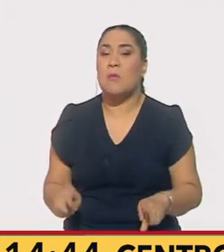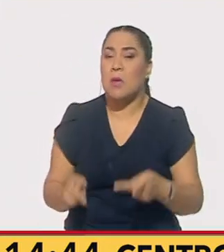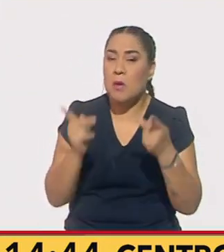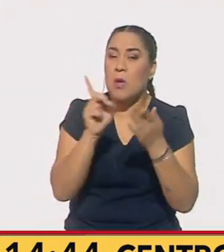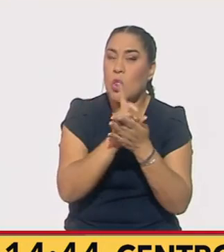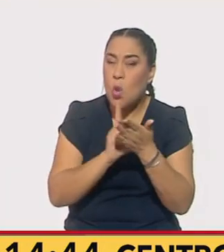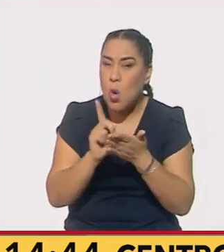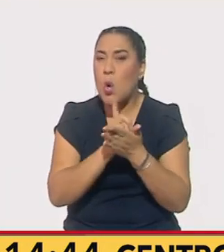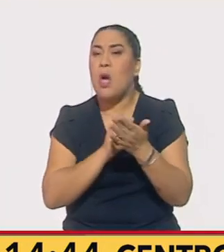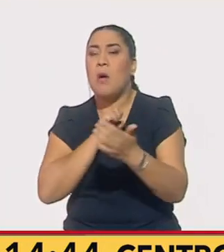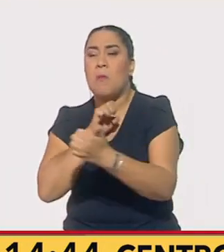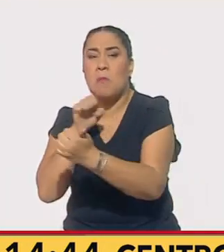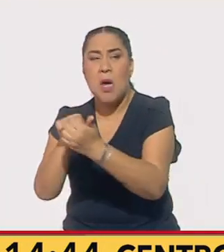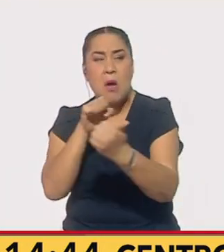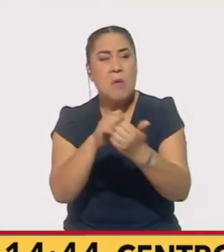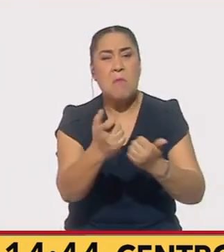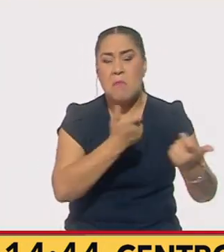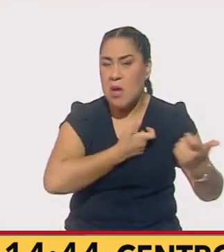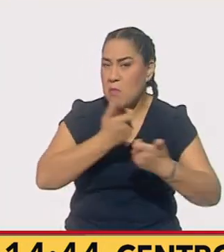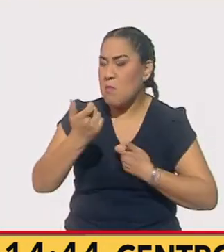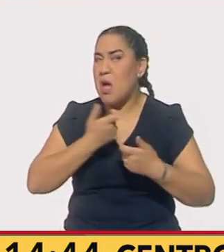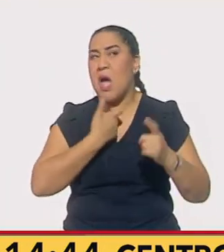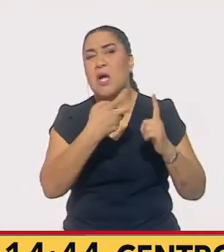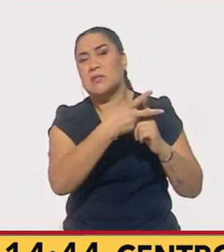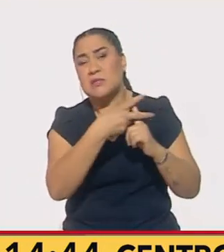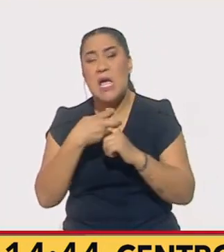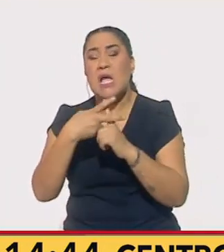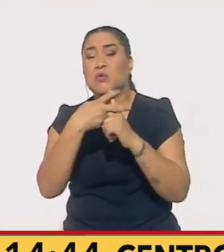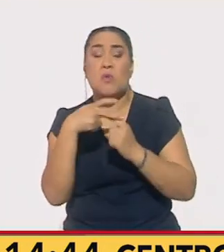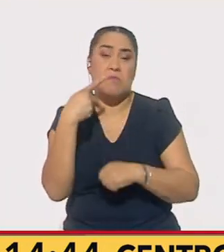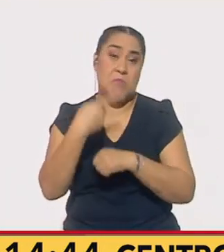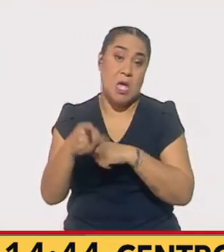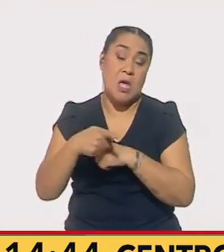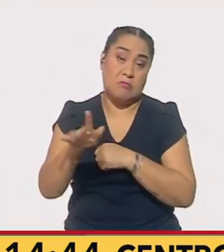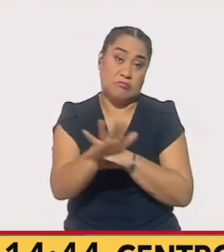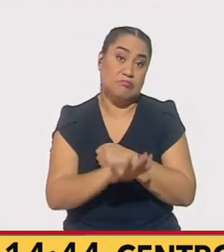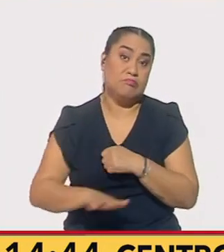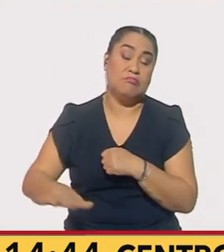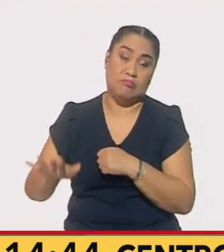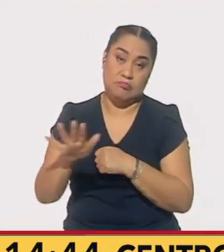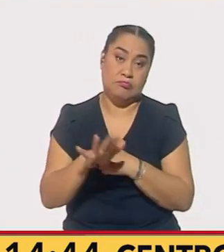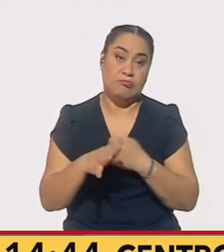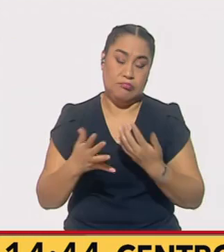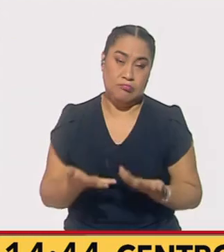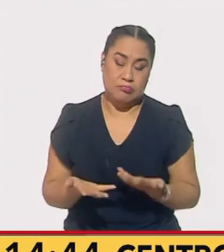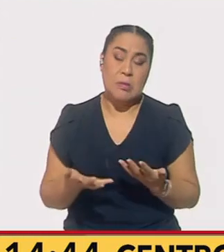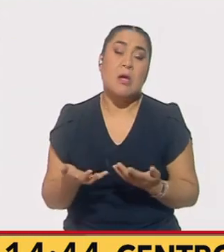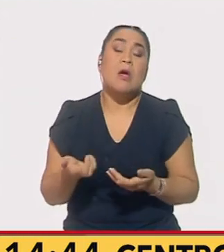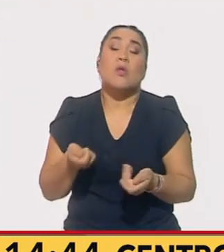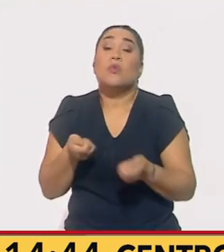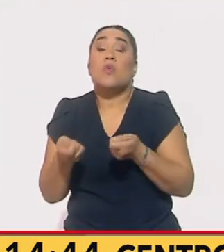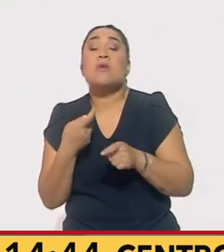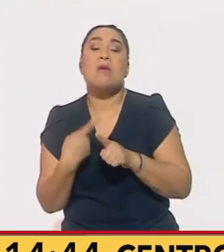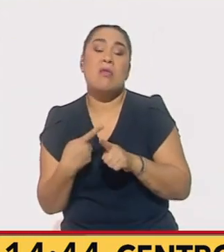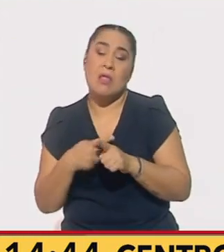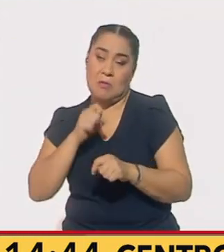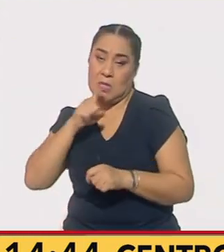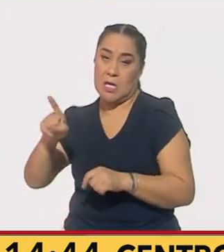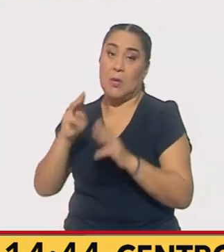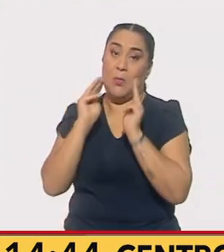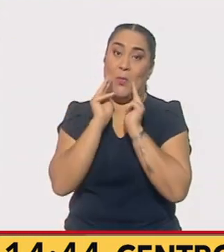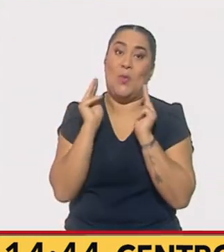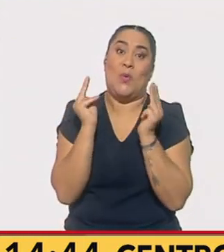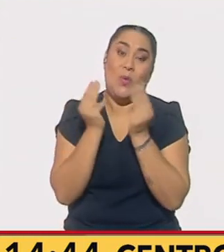la extorsión, a los secuestros. Entonces son cotos controlados por esta